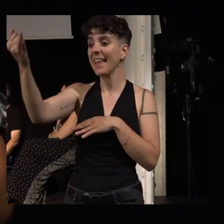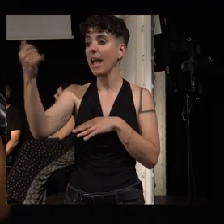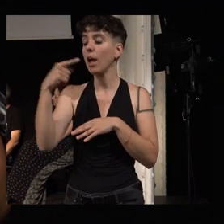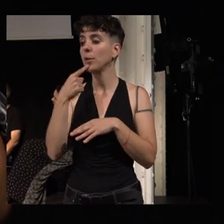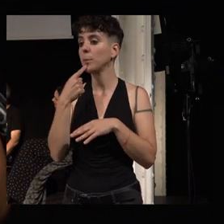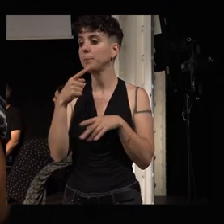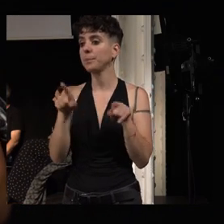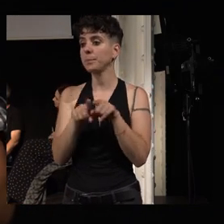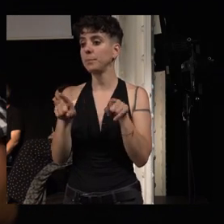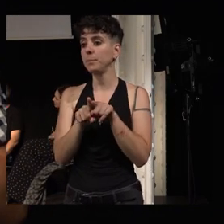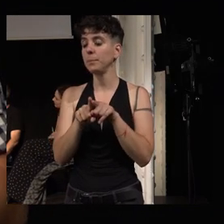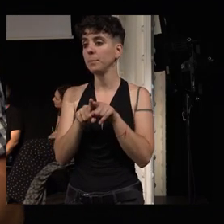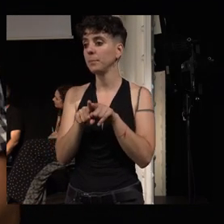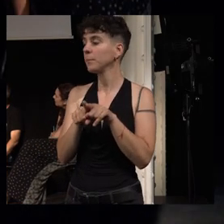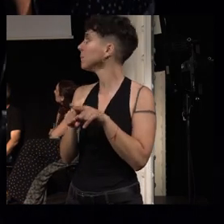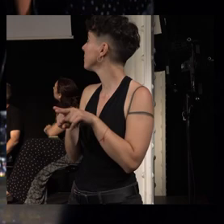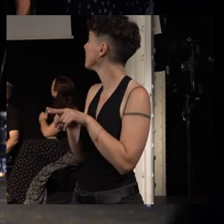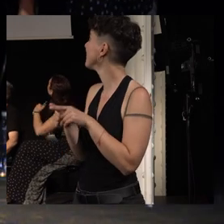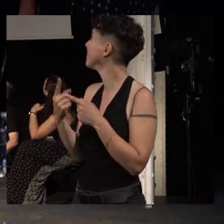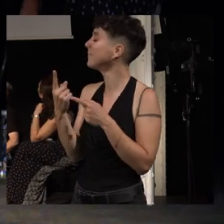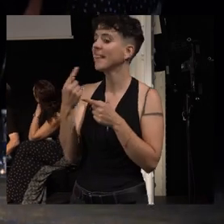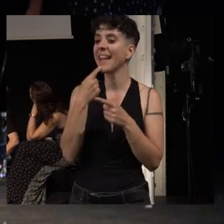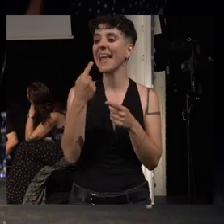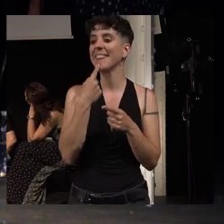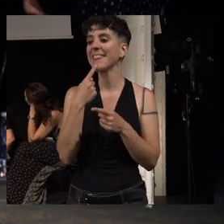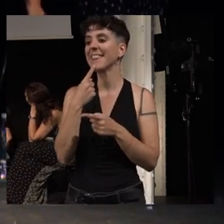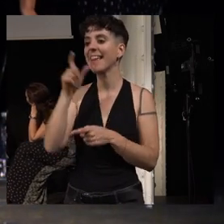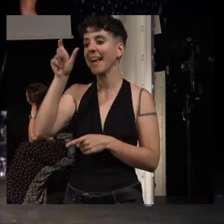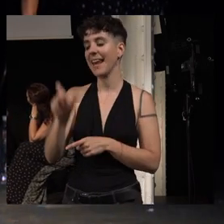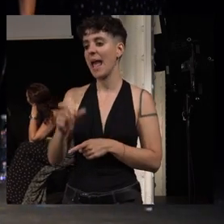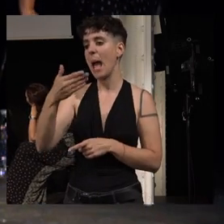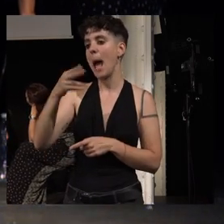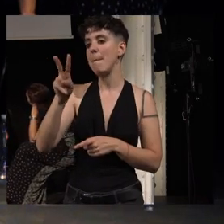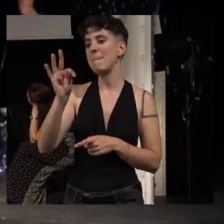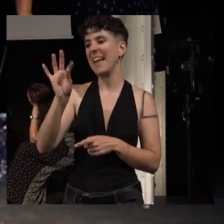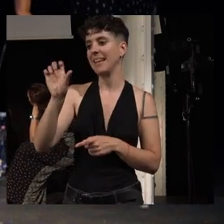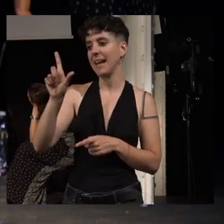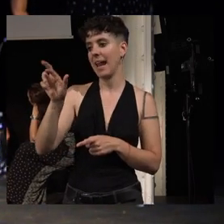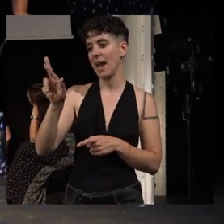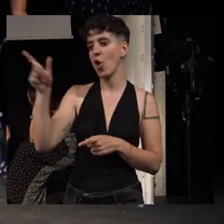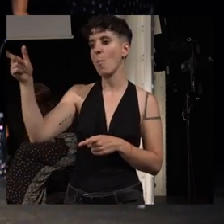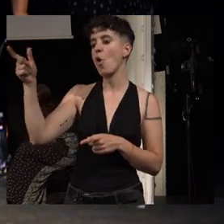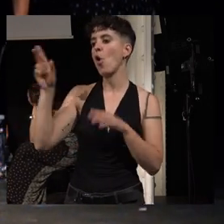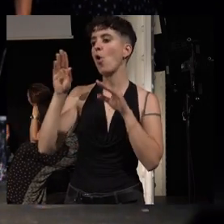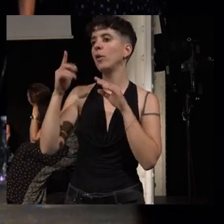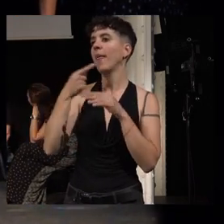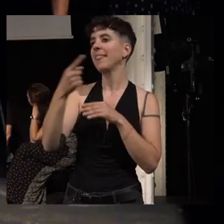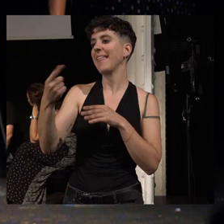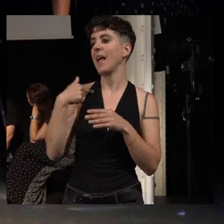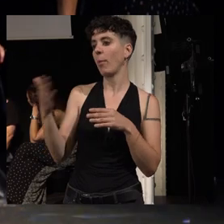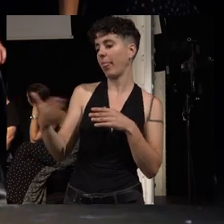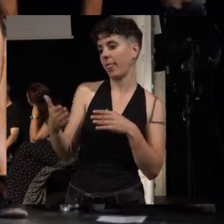tomarás la palabra de Butler en vano, ¿no? Y está relacionada con el hecho de que creo